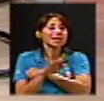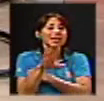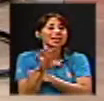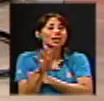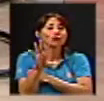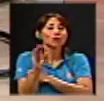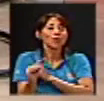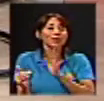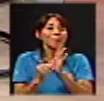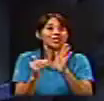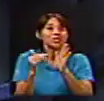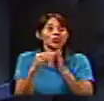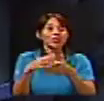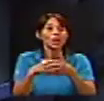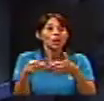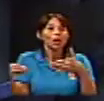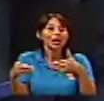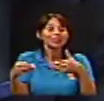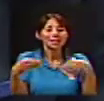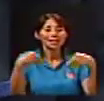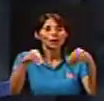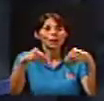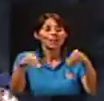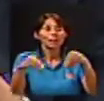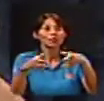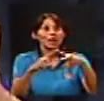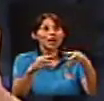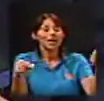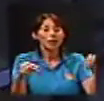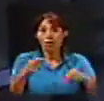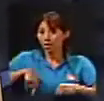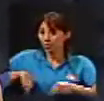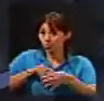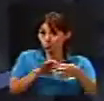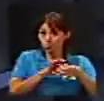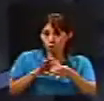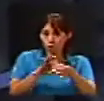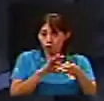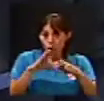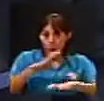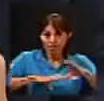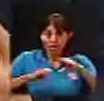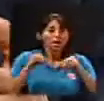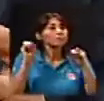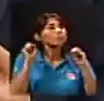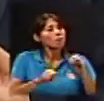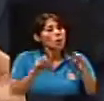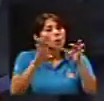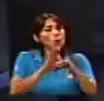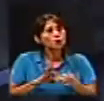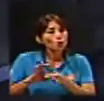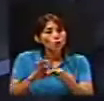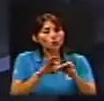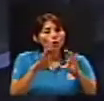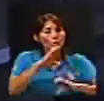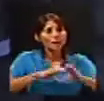a Nicaragua. Es nuestro socio comercial más importante. Es un socio comercial importante. Entonces,